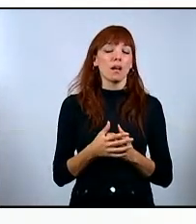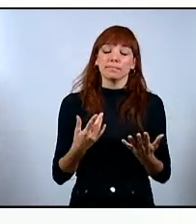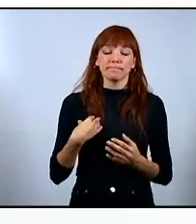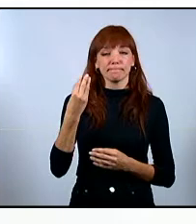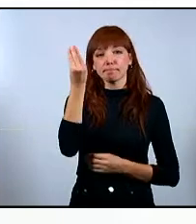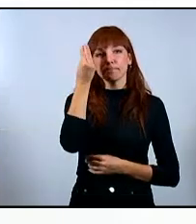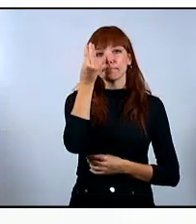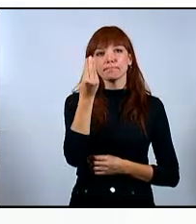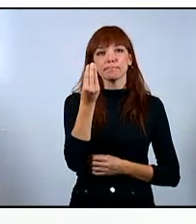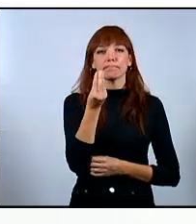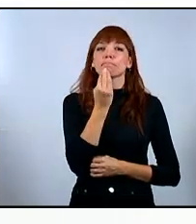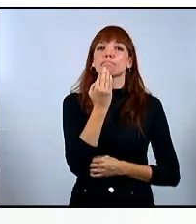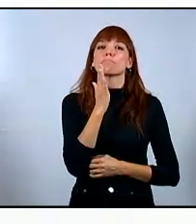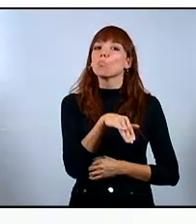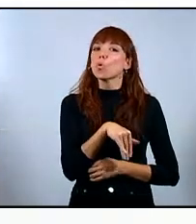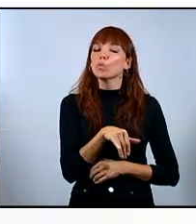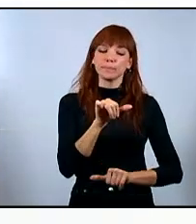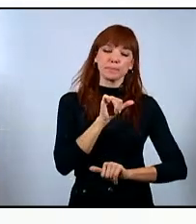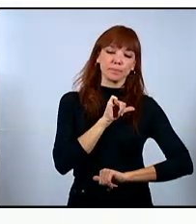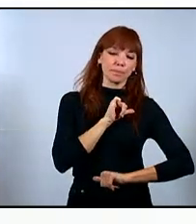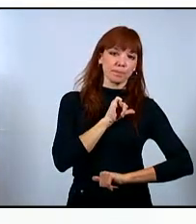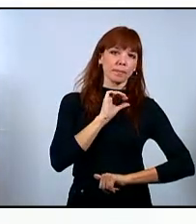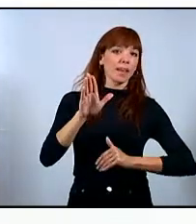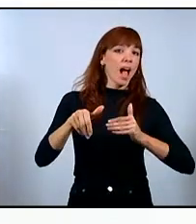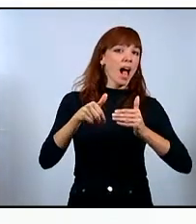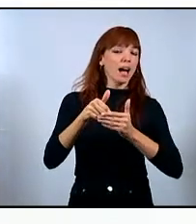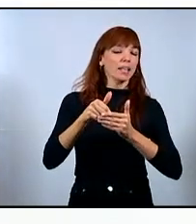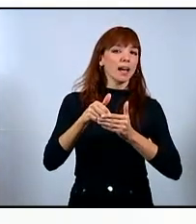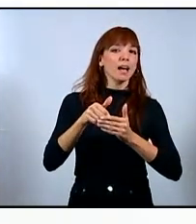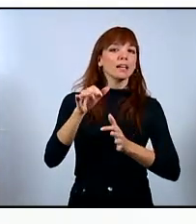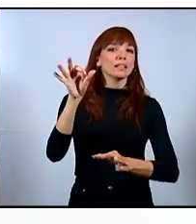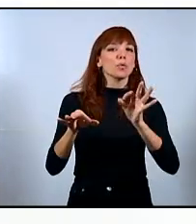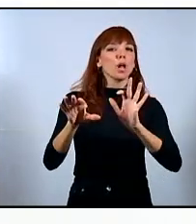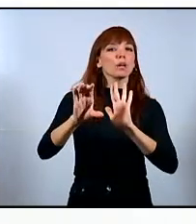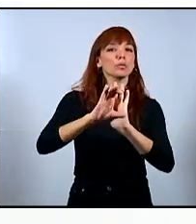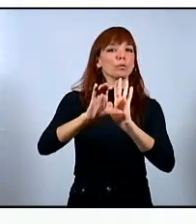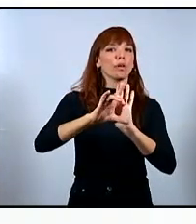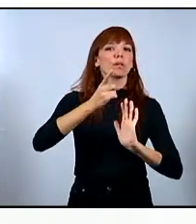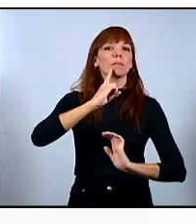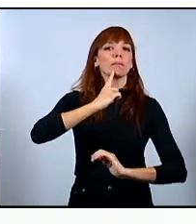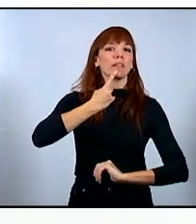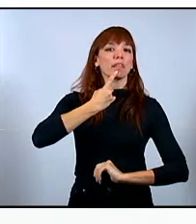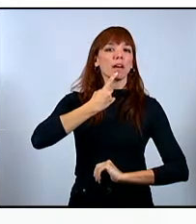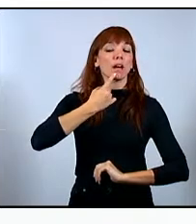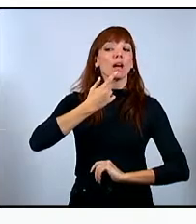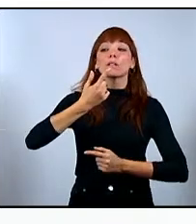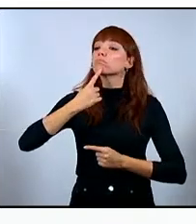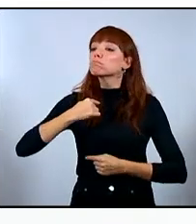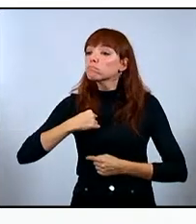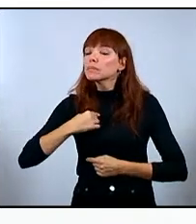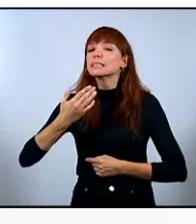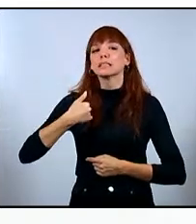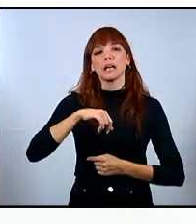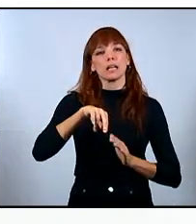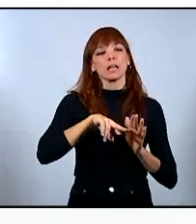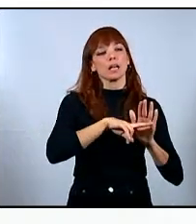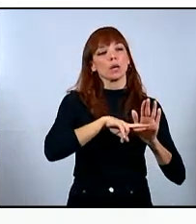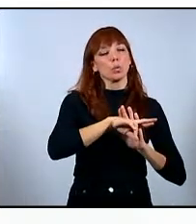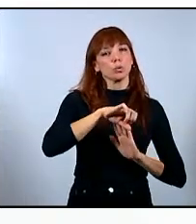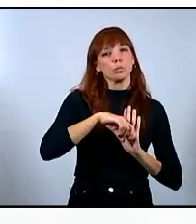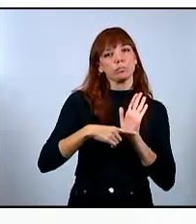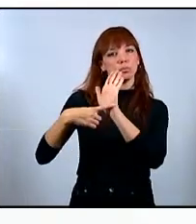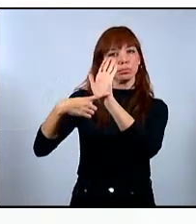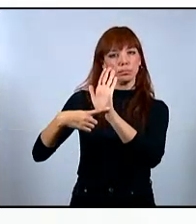lo oportuno sería esperar a que decidiese el Tribunal Constitucional y por eso, y con esos argumentos, vamos a presentar nuestro recurso de casación al